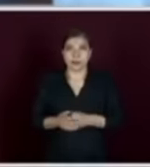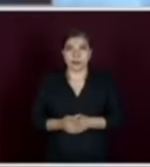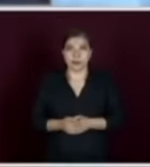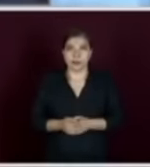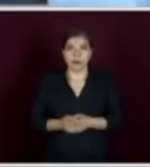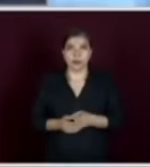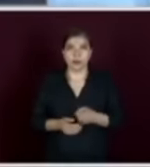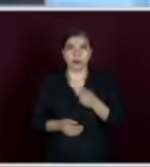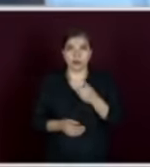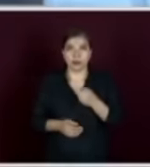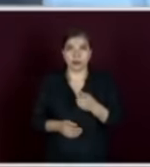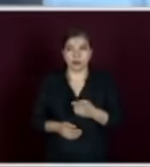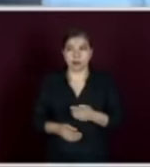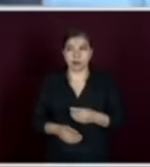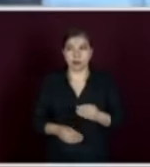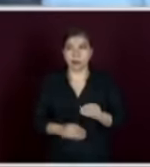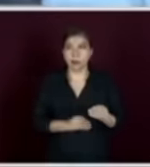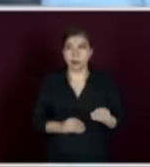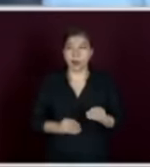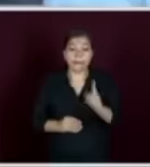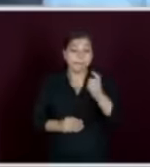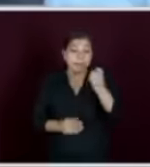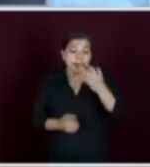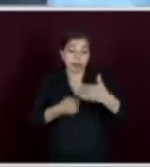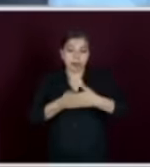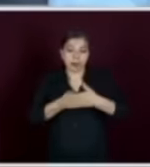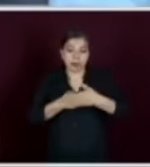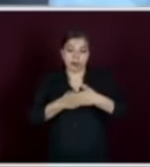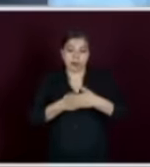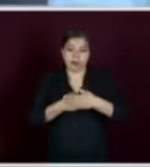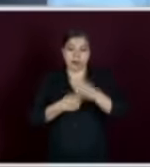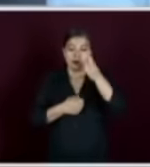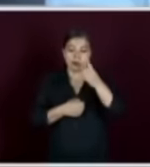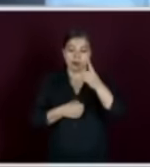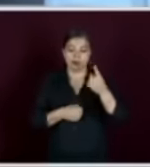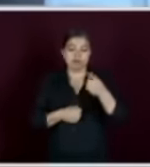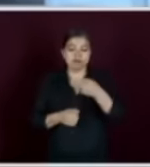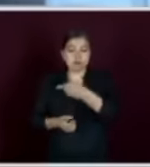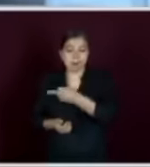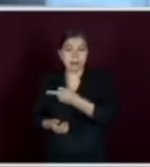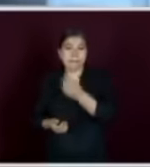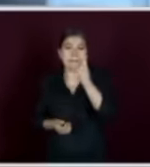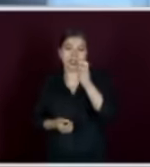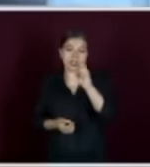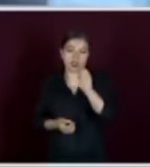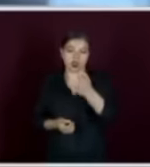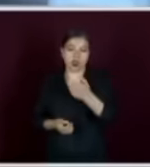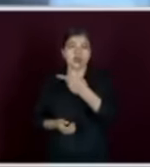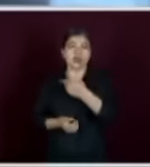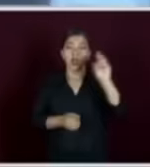las monedas más apreciadas frente al dólar. Somos de